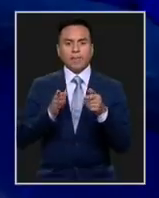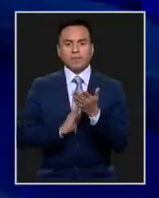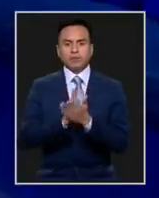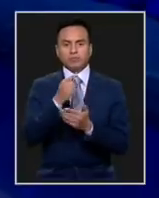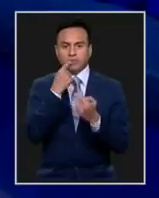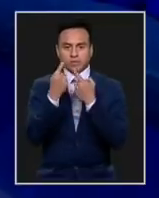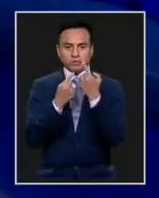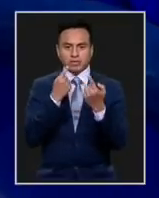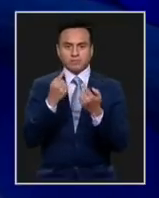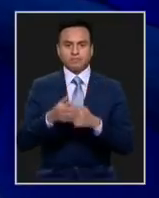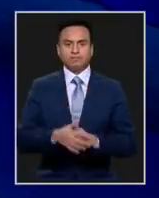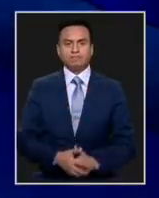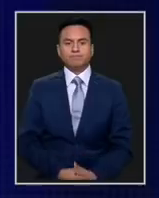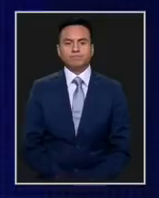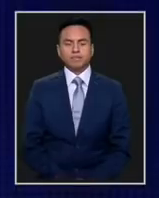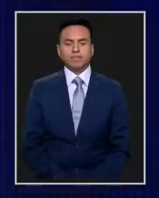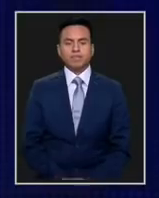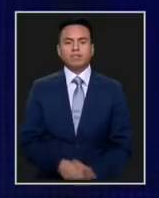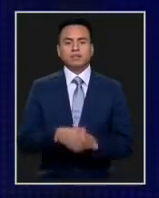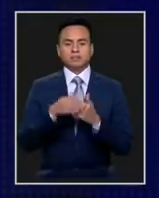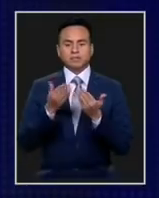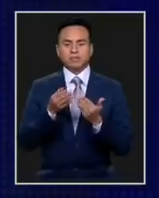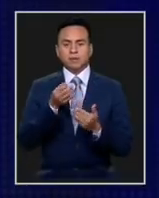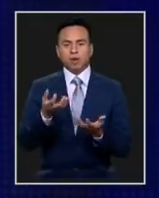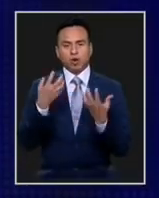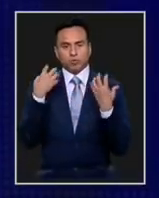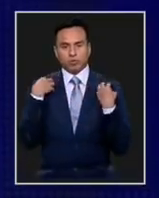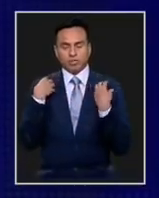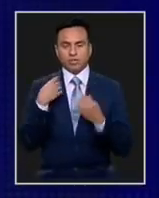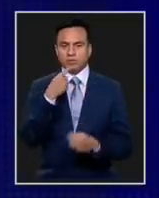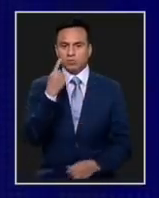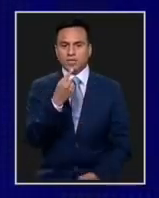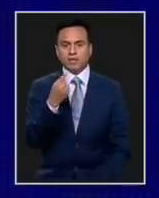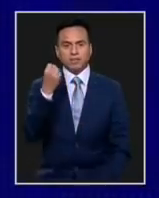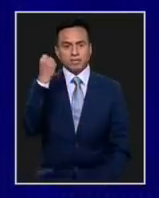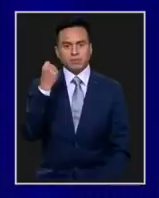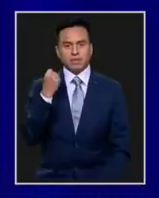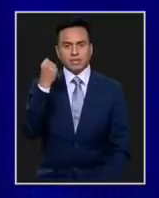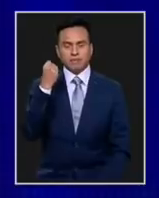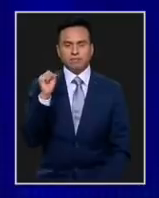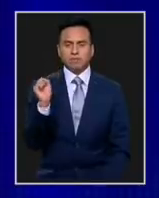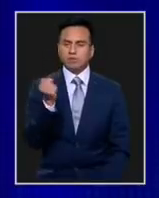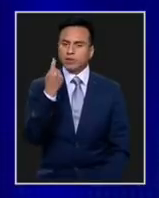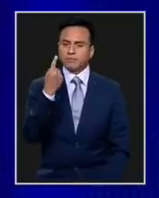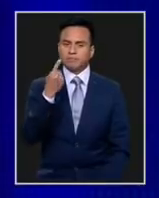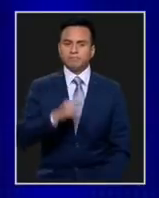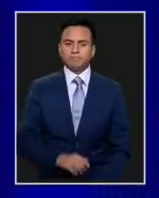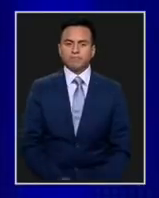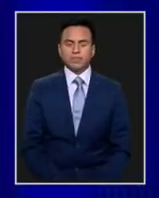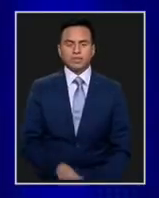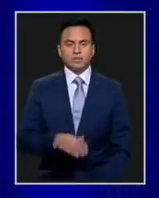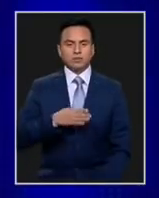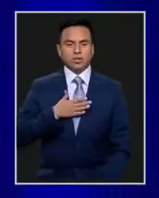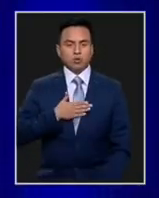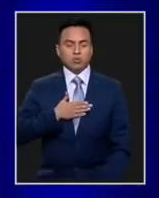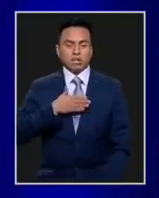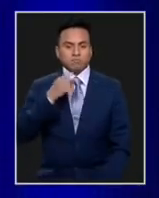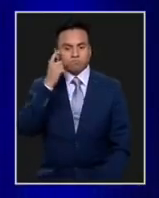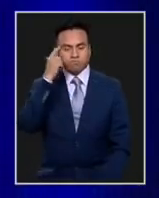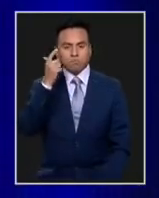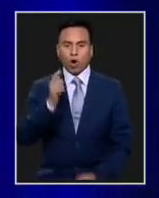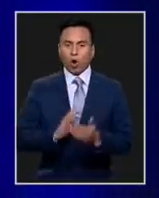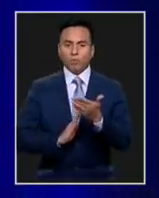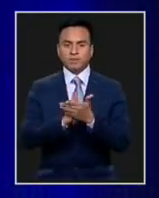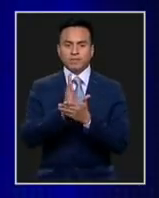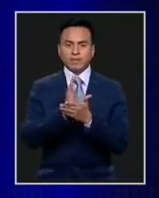Vamos con las preguntas y por sonteo me corresponde preguntar a Sebastián Peñera. En primer lugar, me hubiera gustado